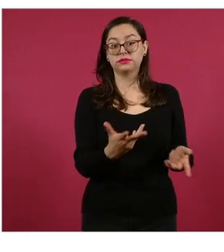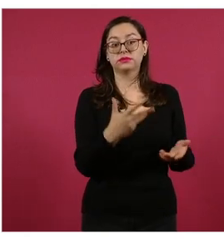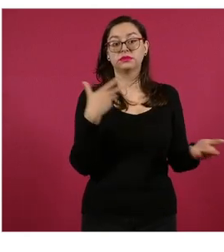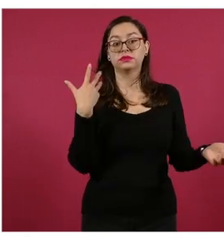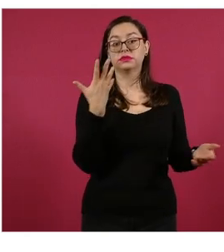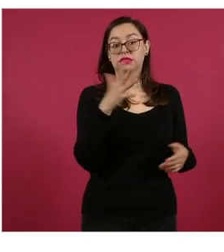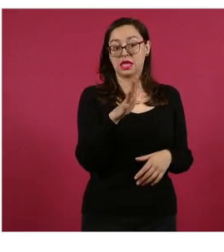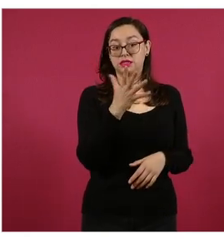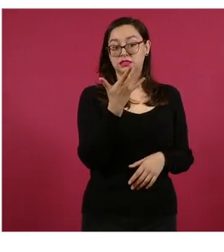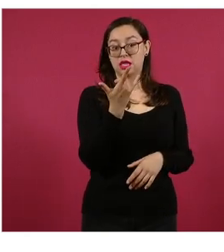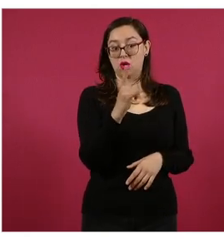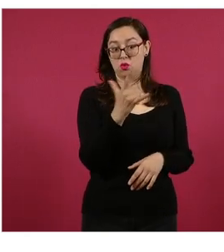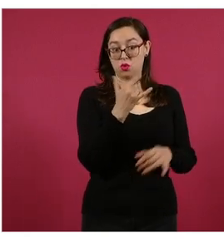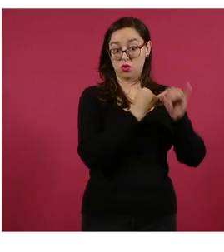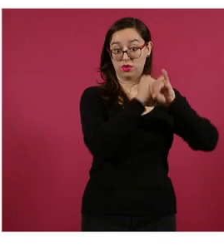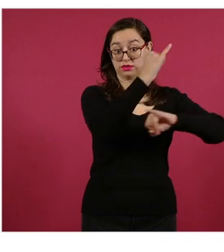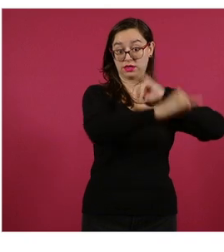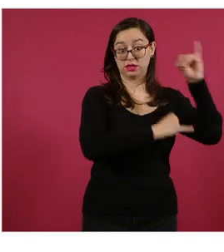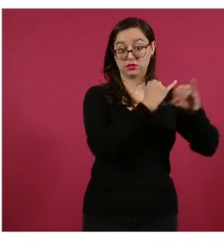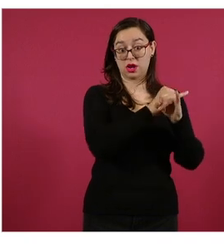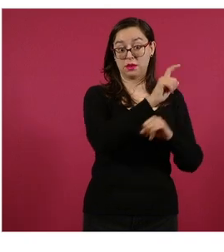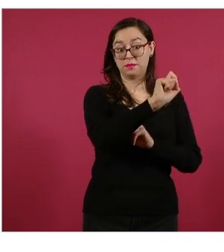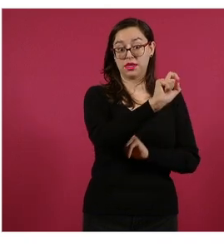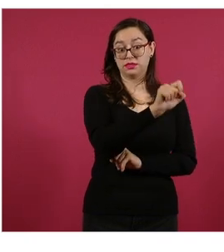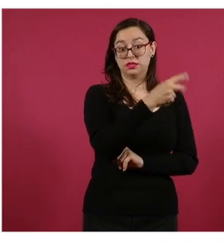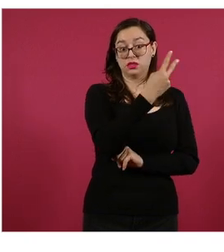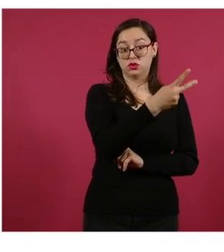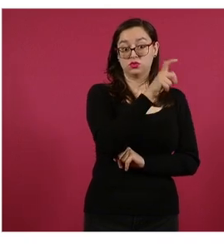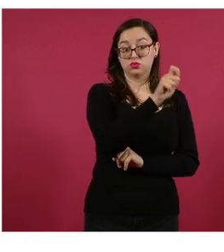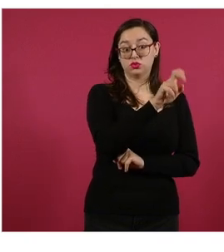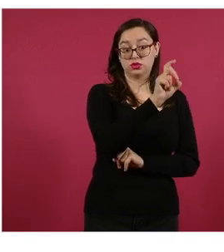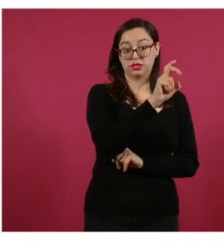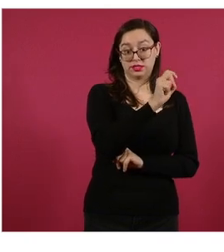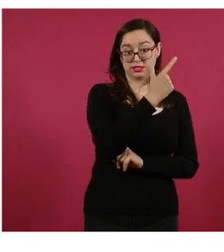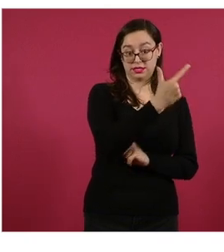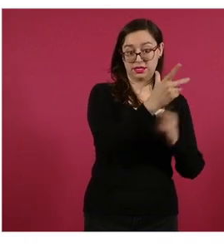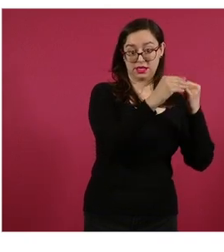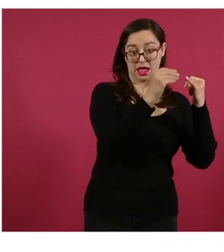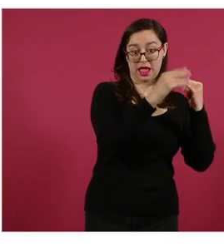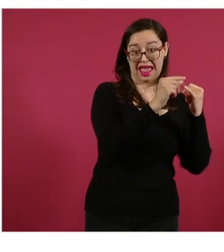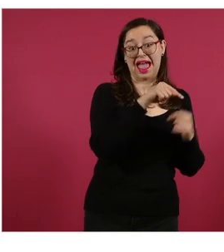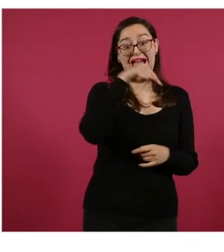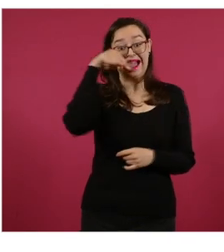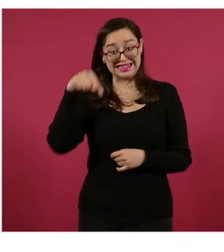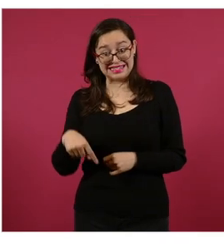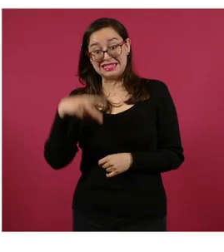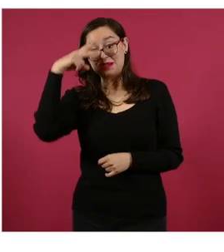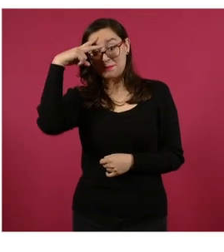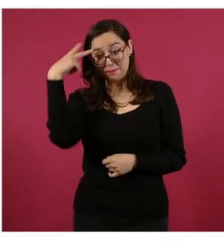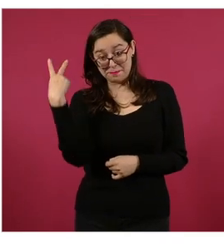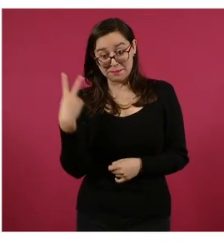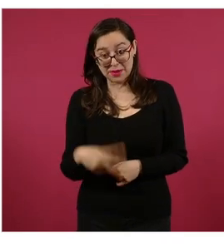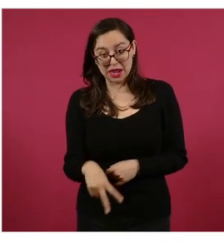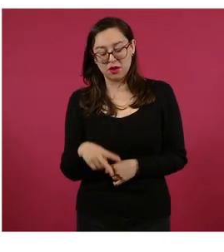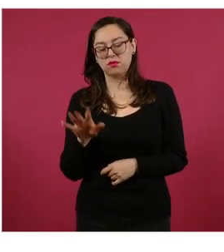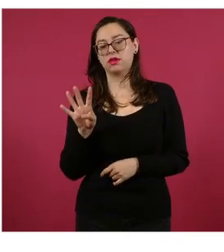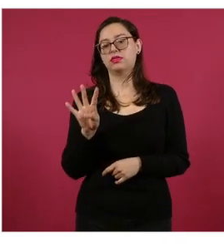julio en 22 pesos con 37 centavos. Sin embargo, el promedio nacional aquí en México,